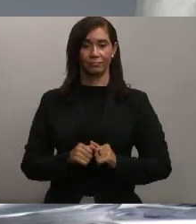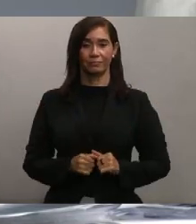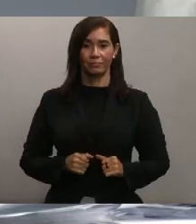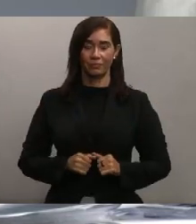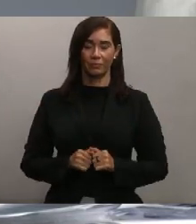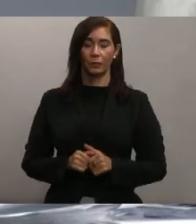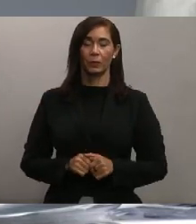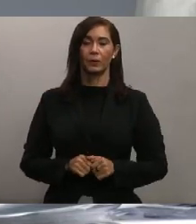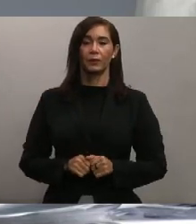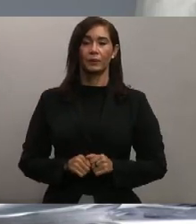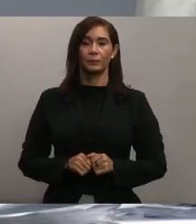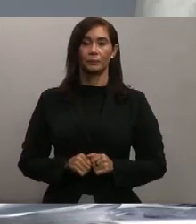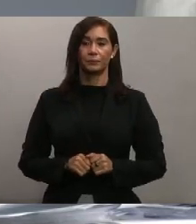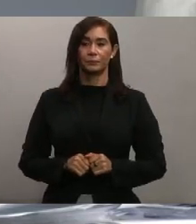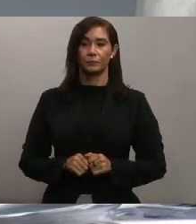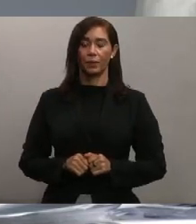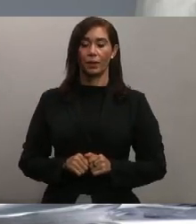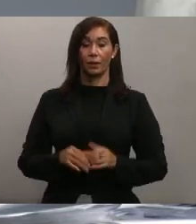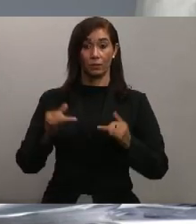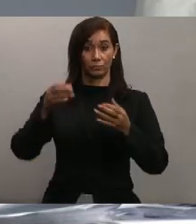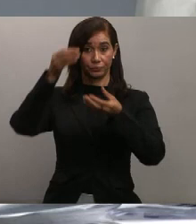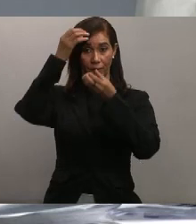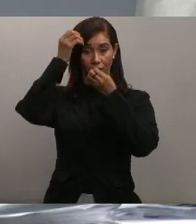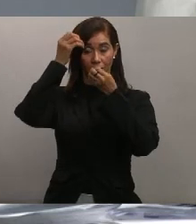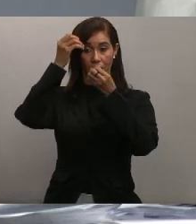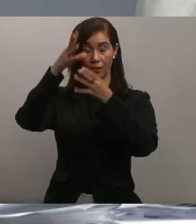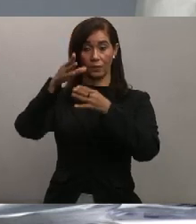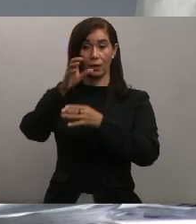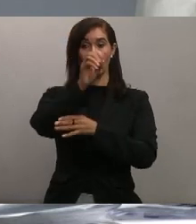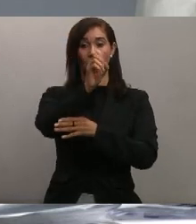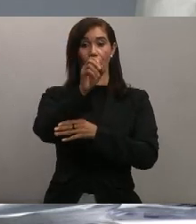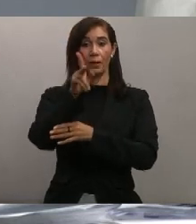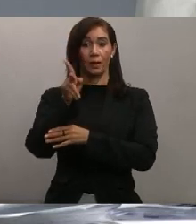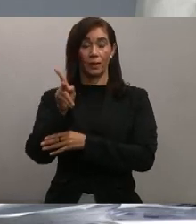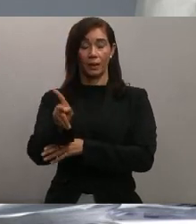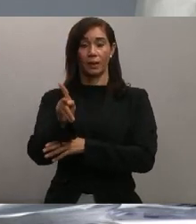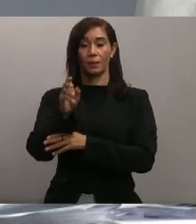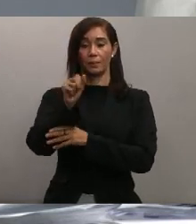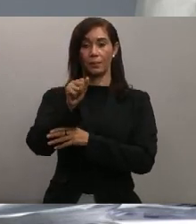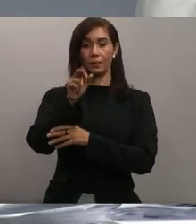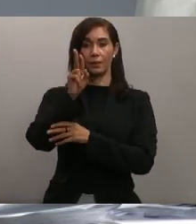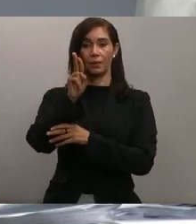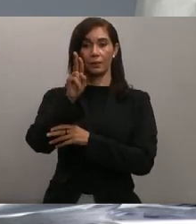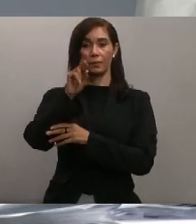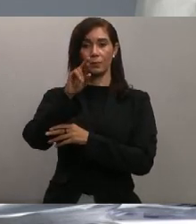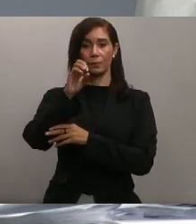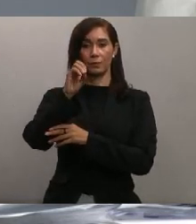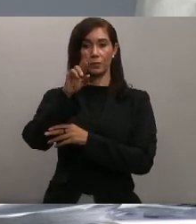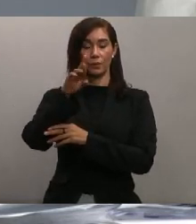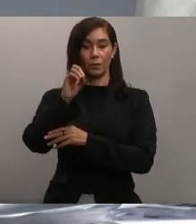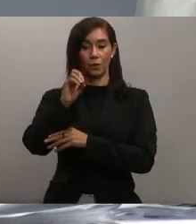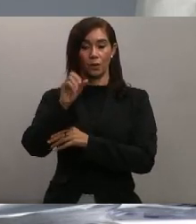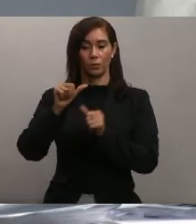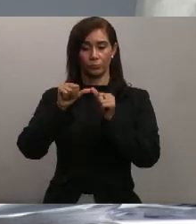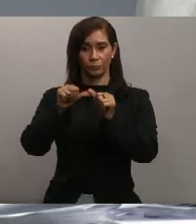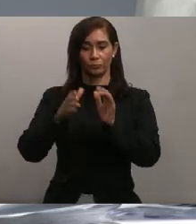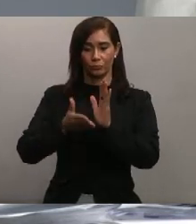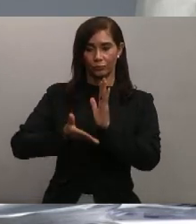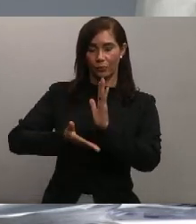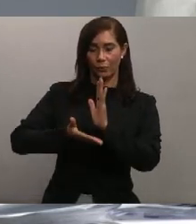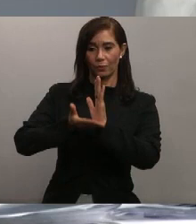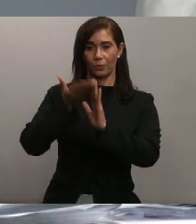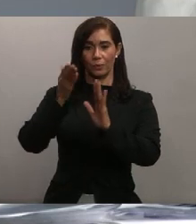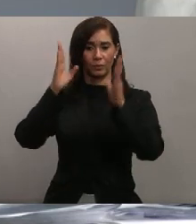Informamos que la plataforma Aurora continúa el ascenso de sus atenciones a